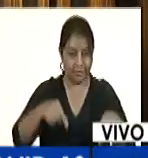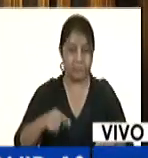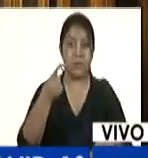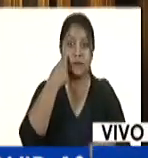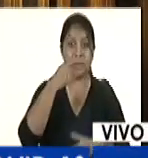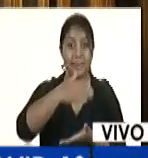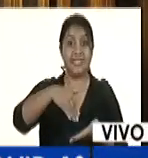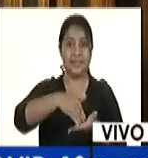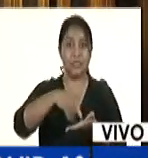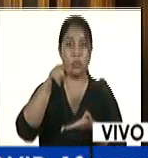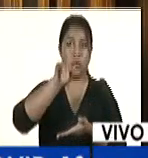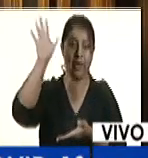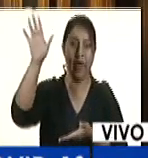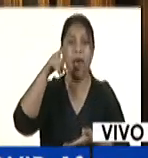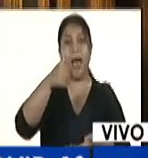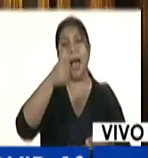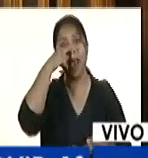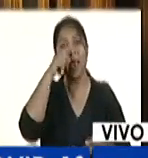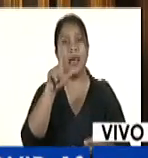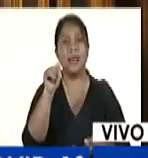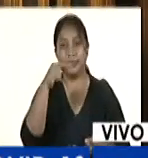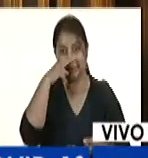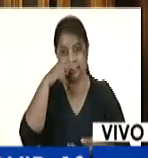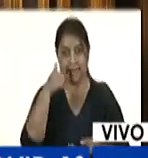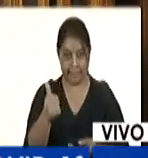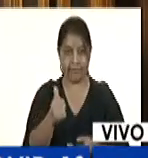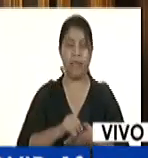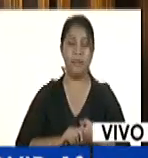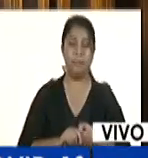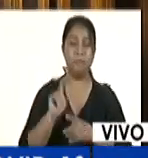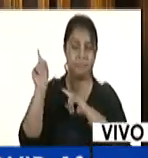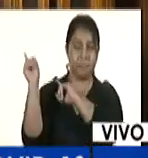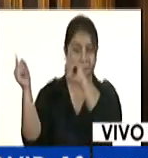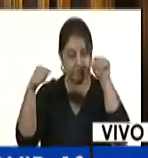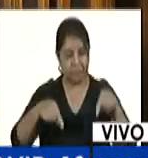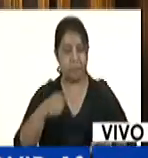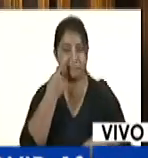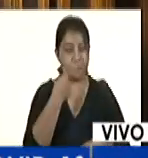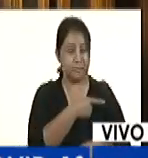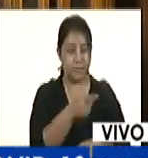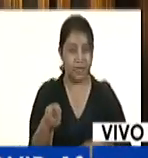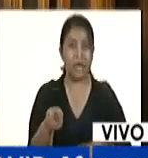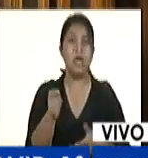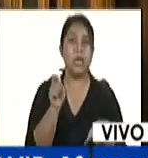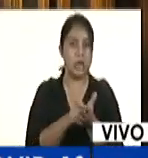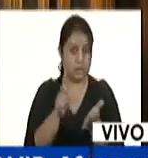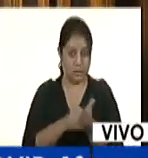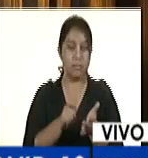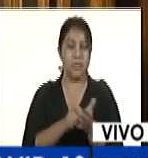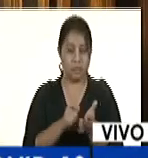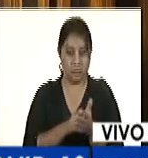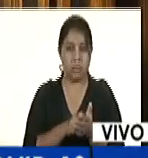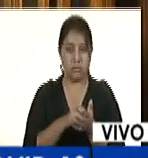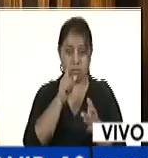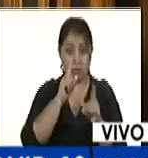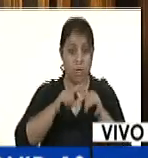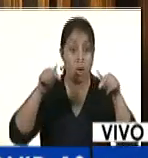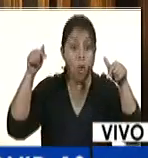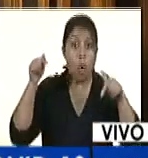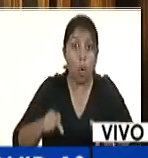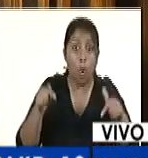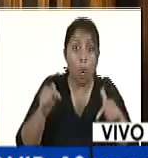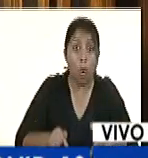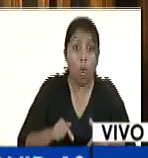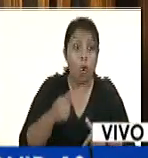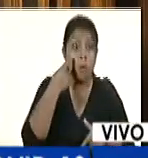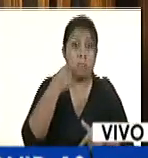de Enfermedades de Atlanta, en sus siglas en inglés, el CDC, y vinieron a hacer pruebas, y el día de hoy agarraron